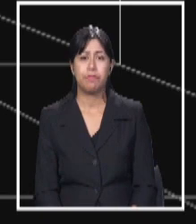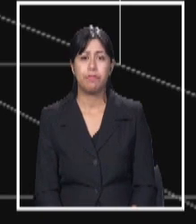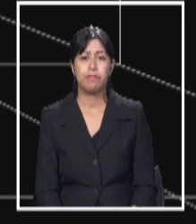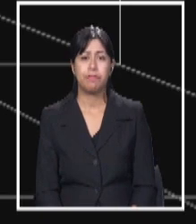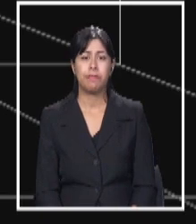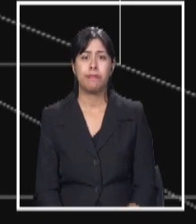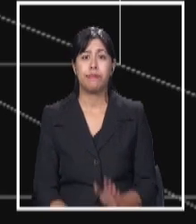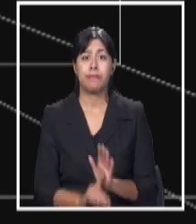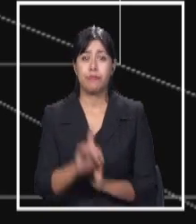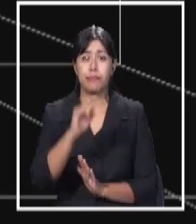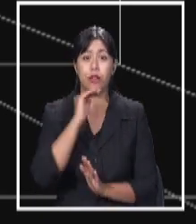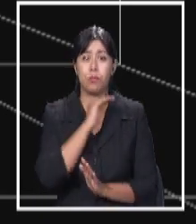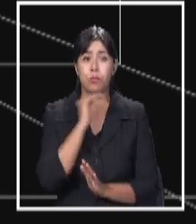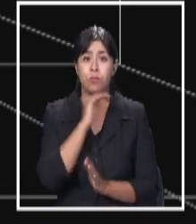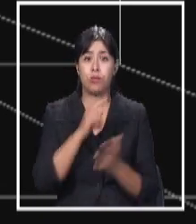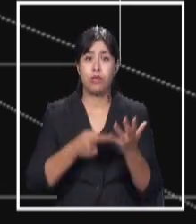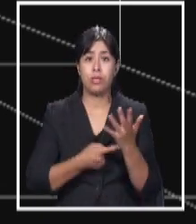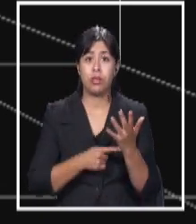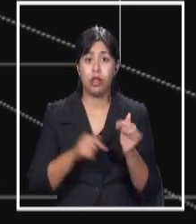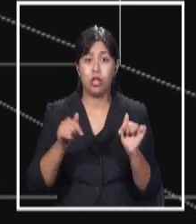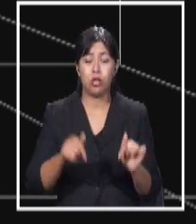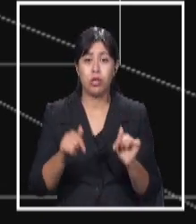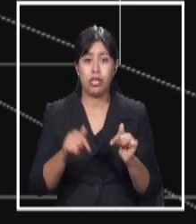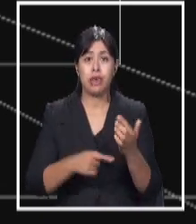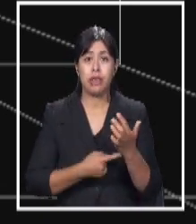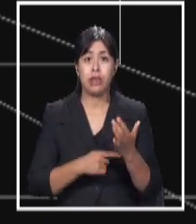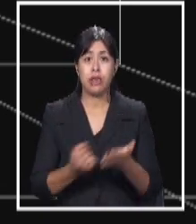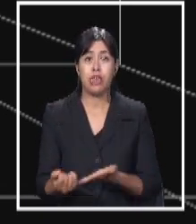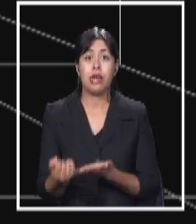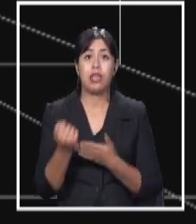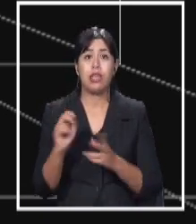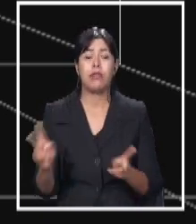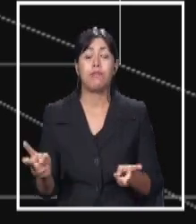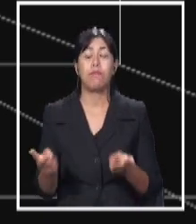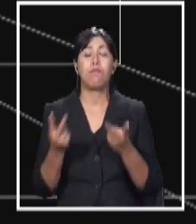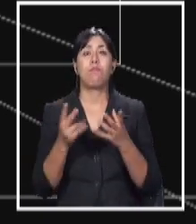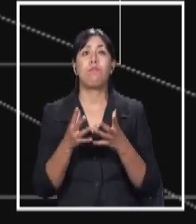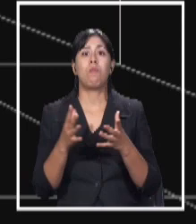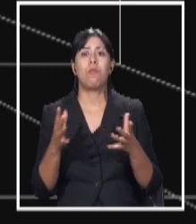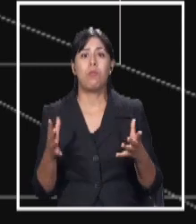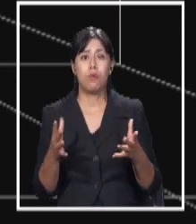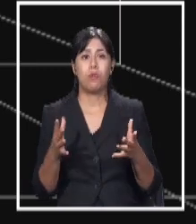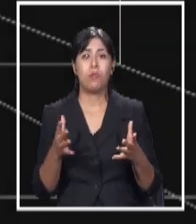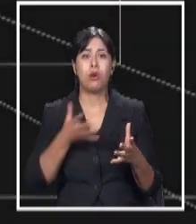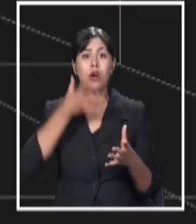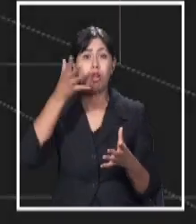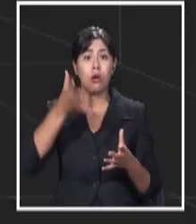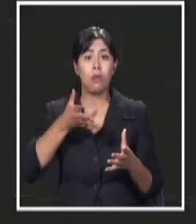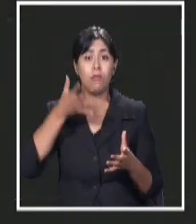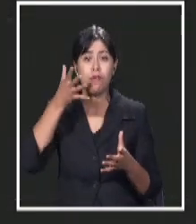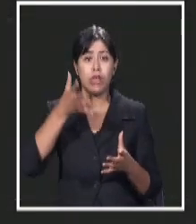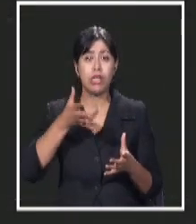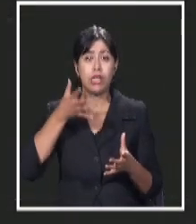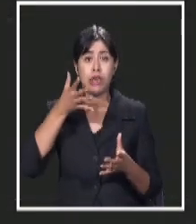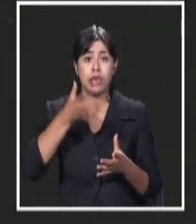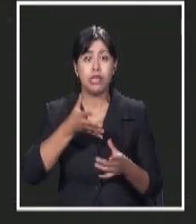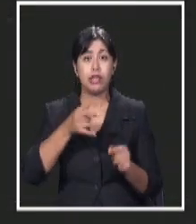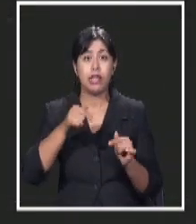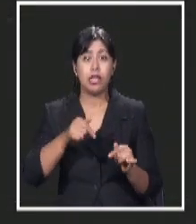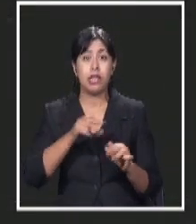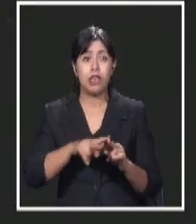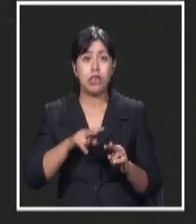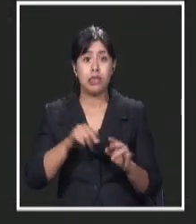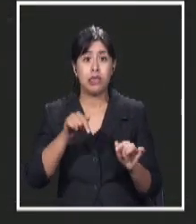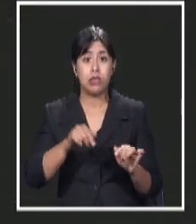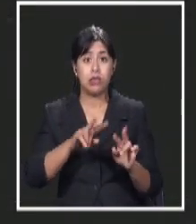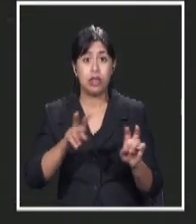Desarrollo y uso de tecnología. Hoy día la tecnología nos permite hacer maravillas. Muchas de las conferencias que se han ofrecido durante este congreso tienen